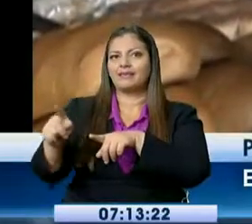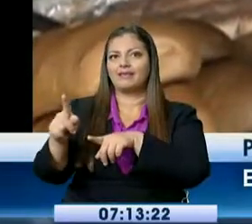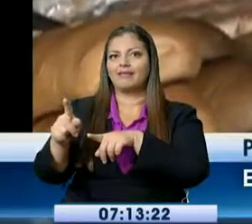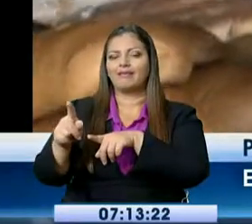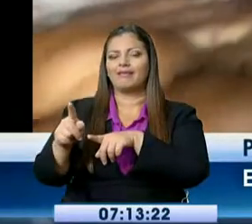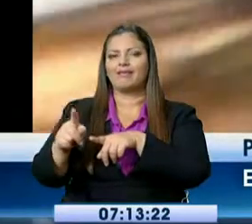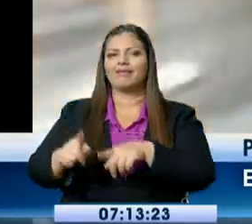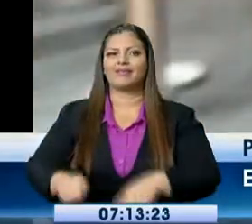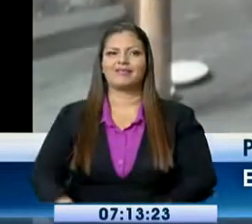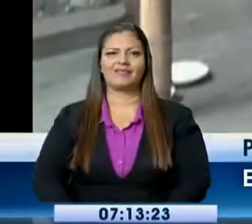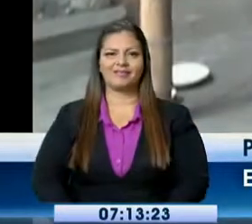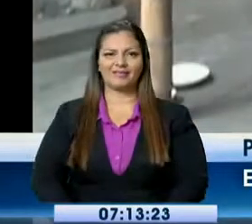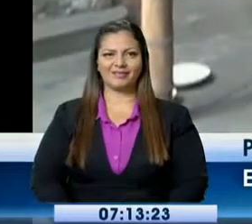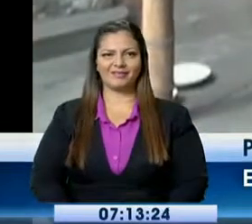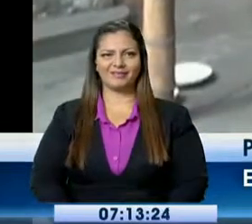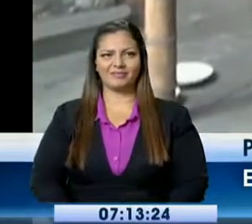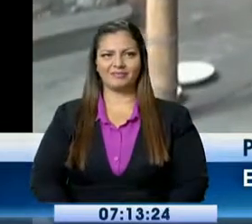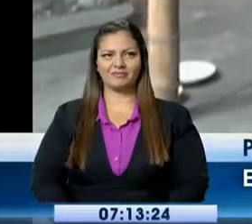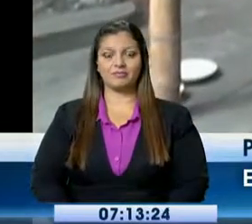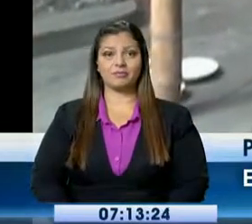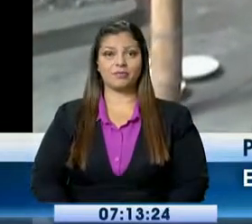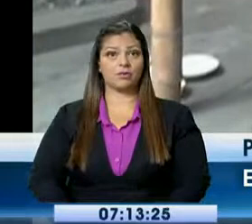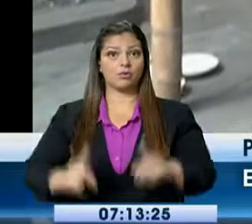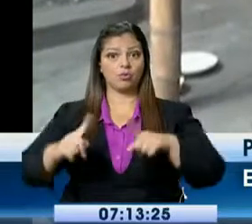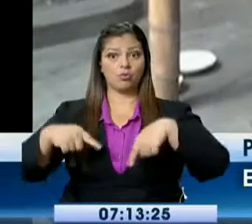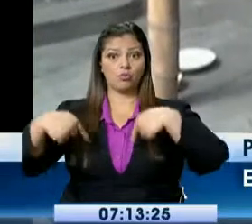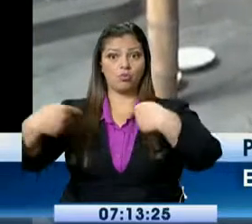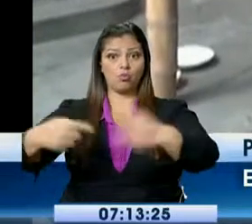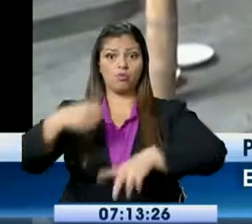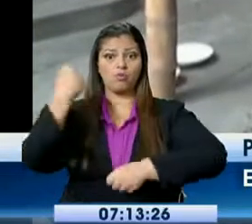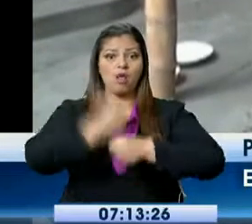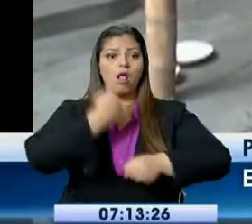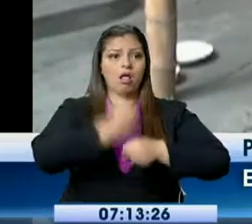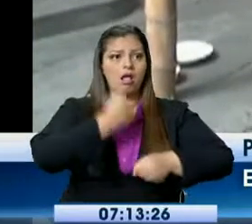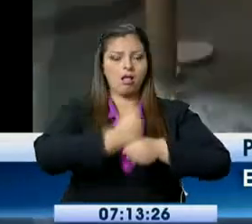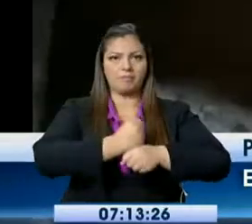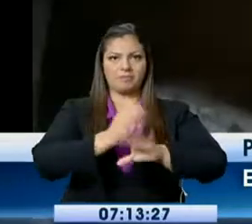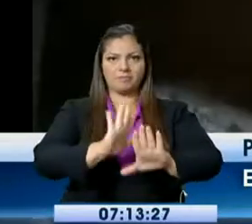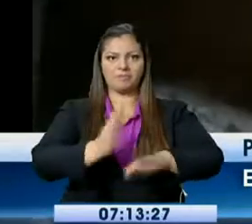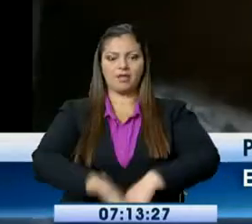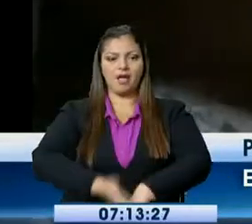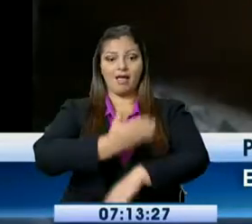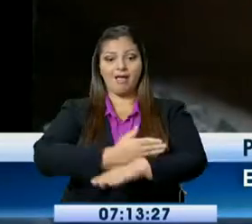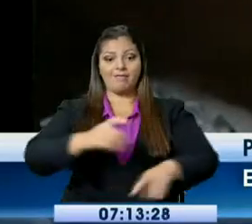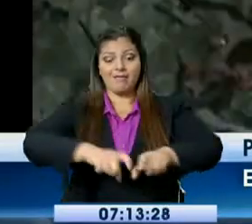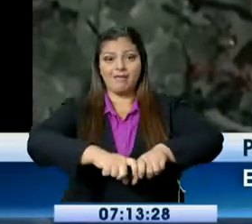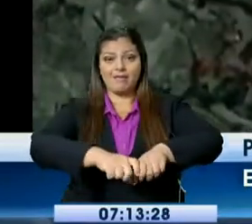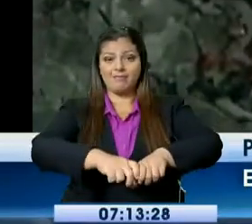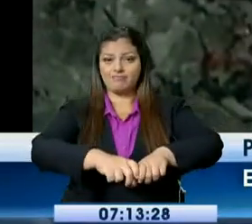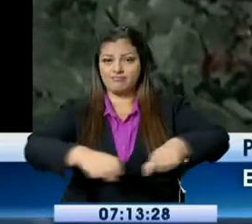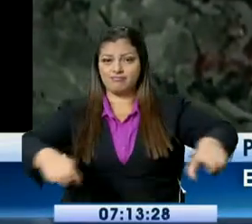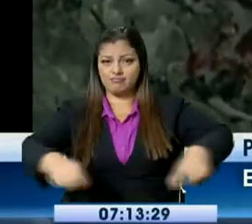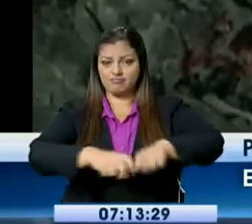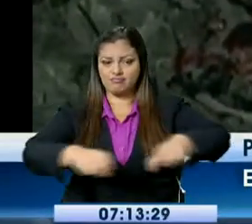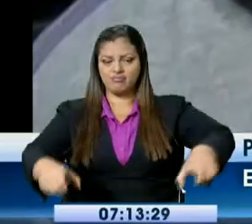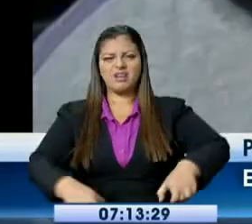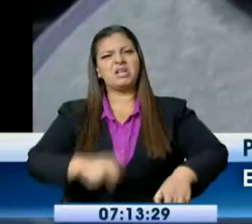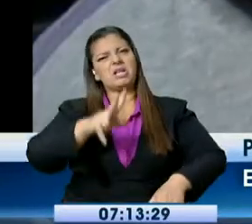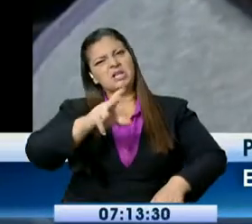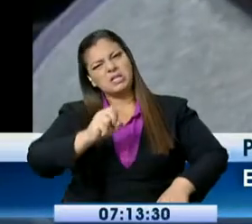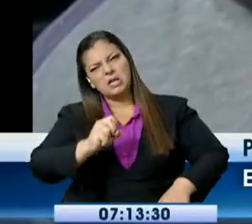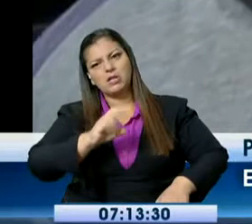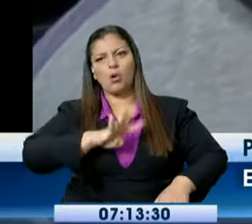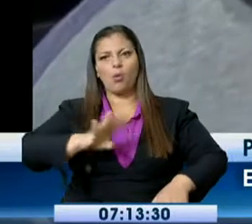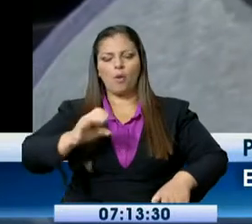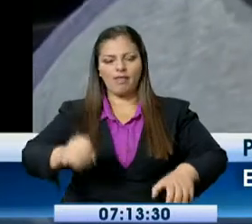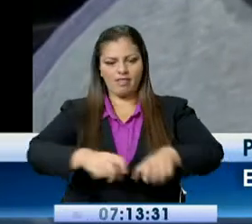cake. Diariamente necesitan entre 30 o 40 rajas de leña para mantener el horno encendido.